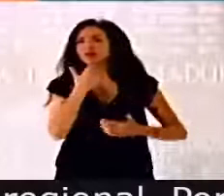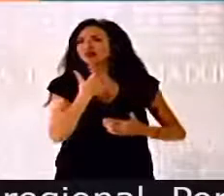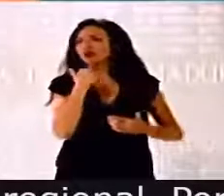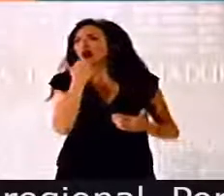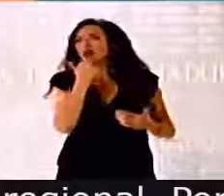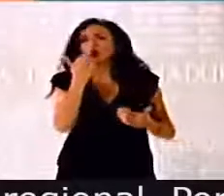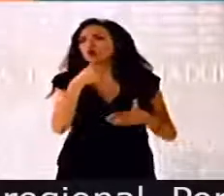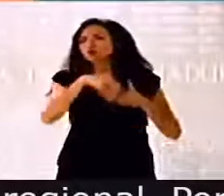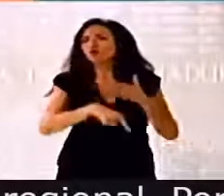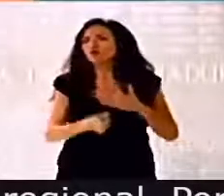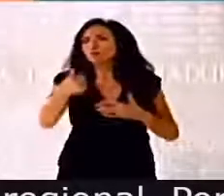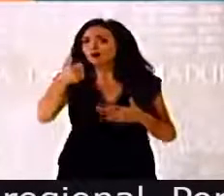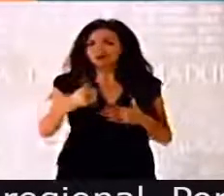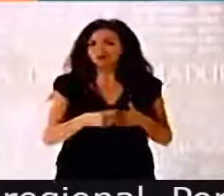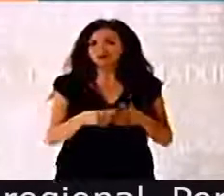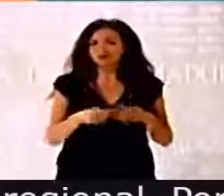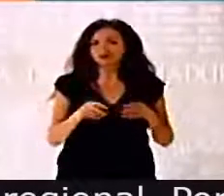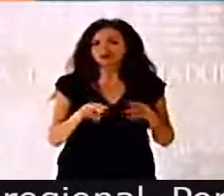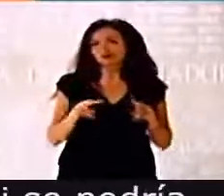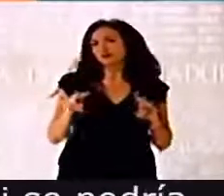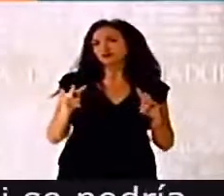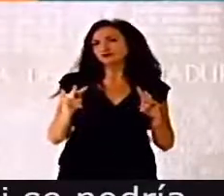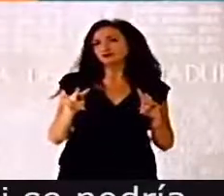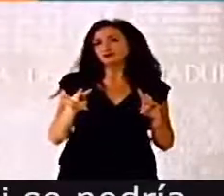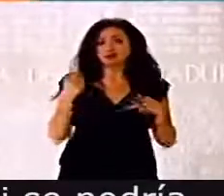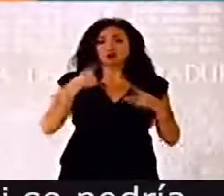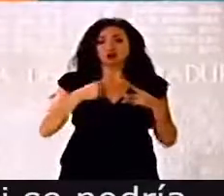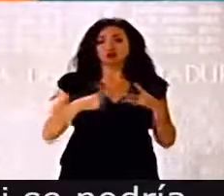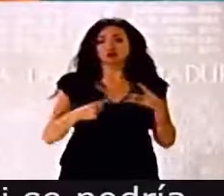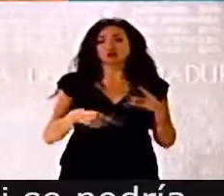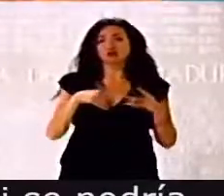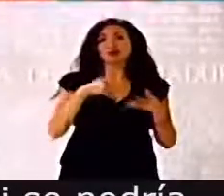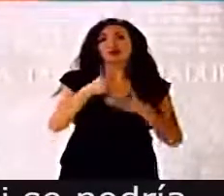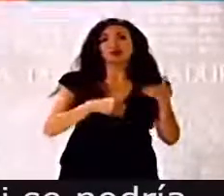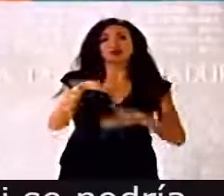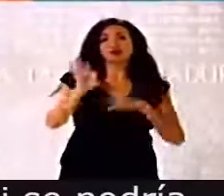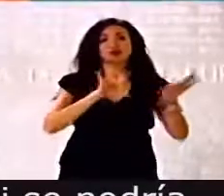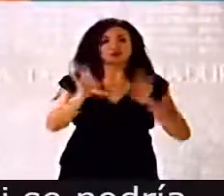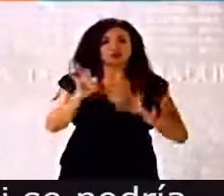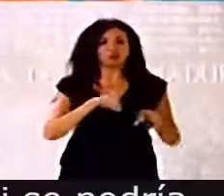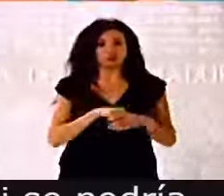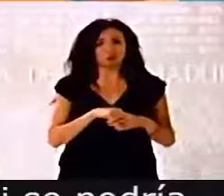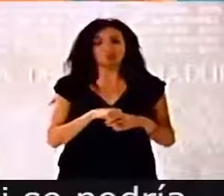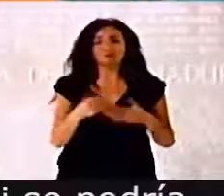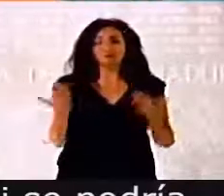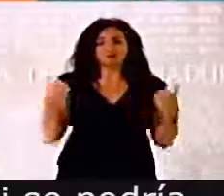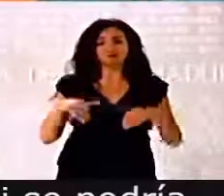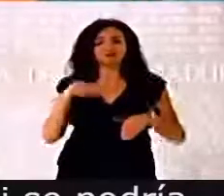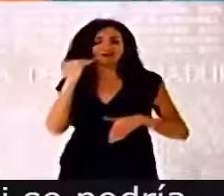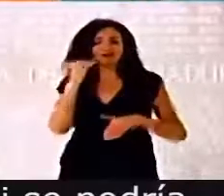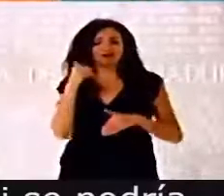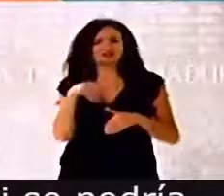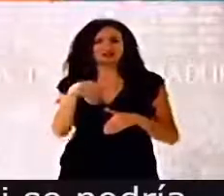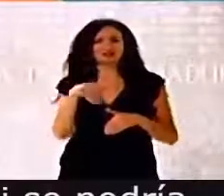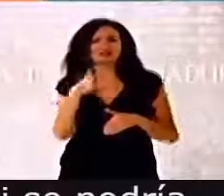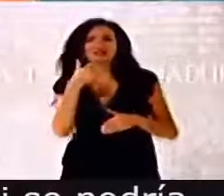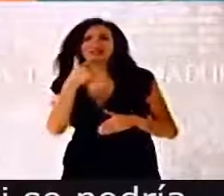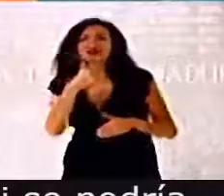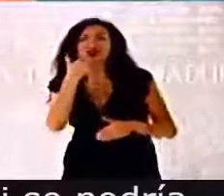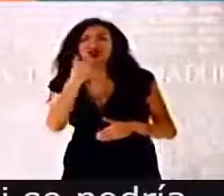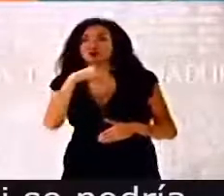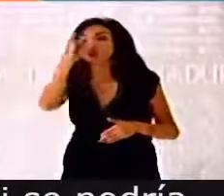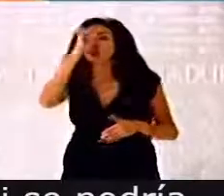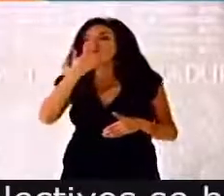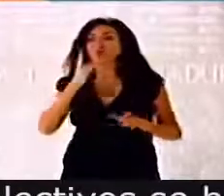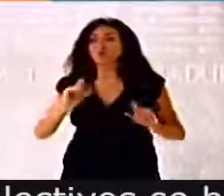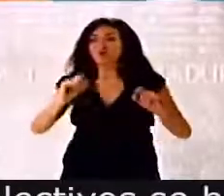¿no? De estas personas que están pendientes de procesos selectivos. Ya se ha avanzado unas fechas aproximadas. No sé si se puede